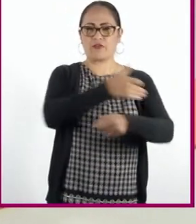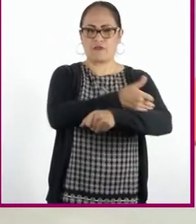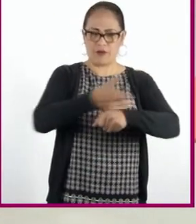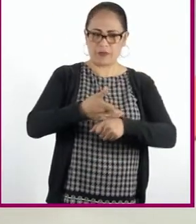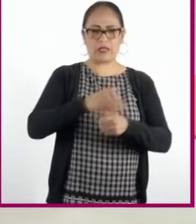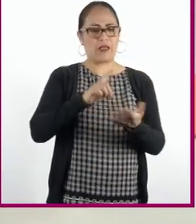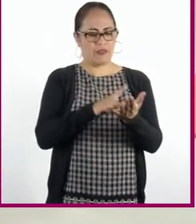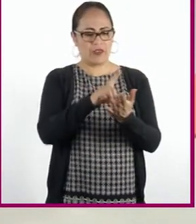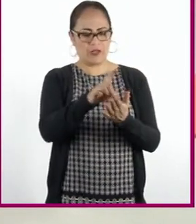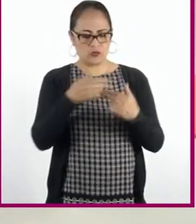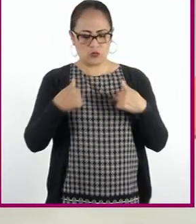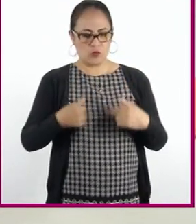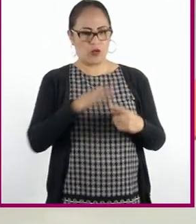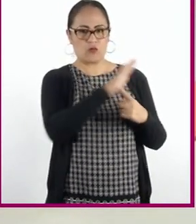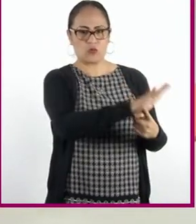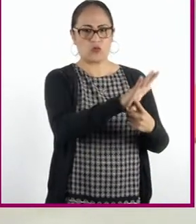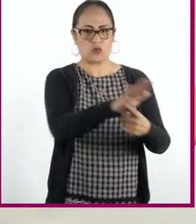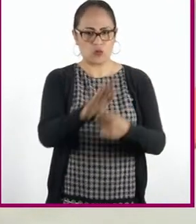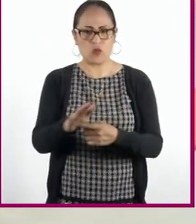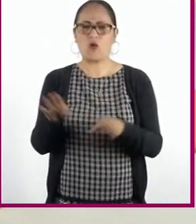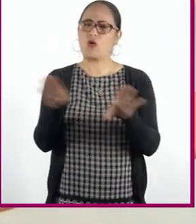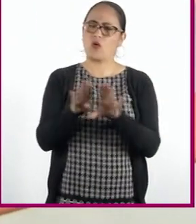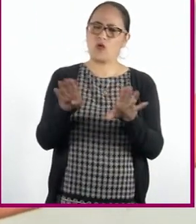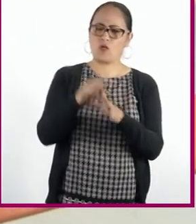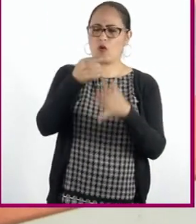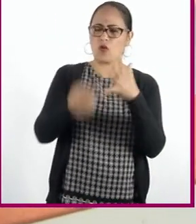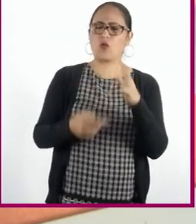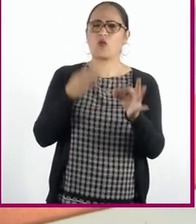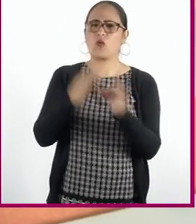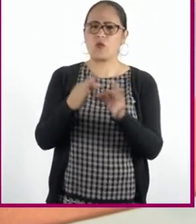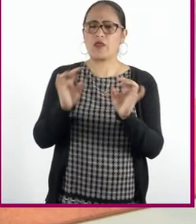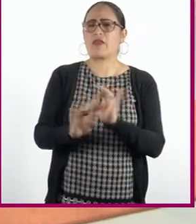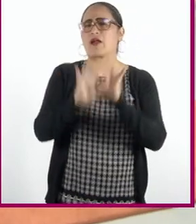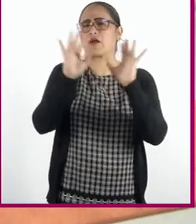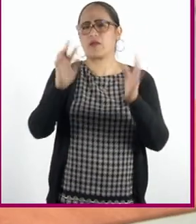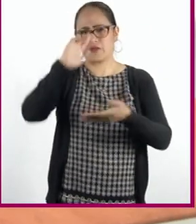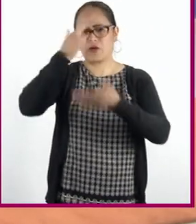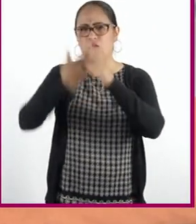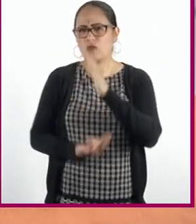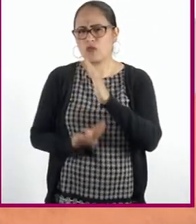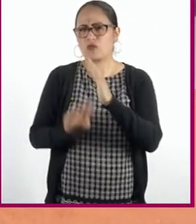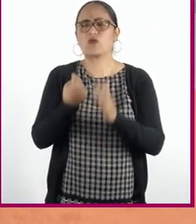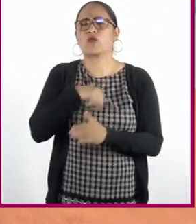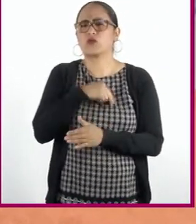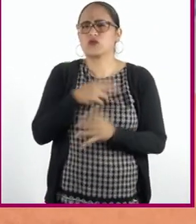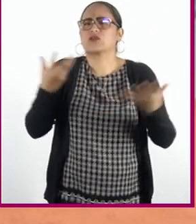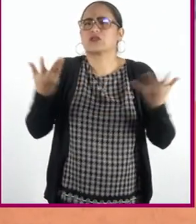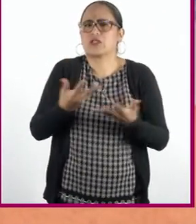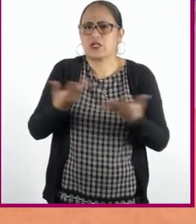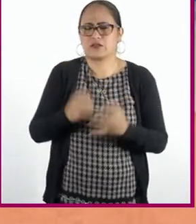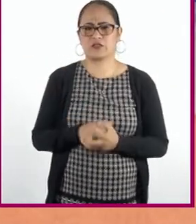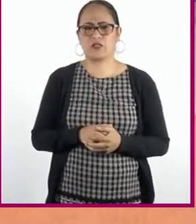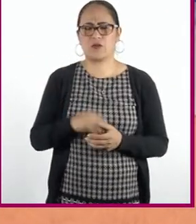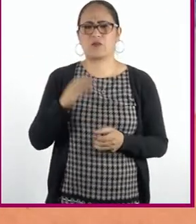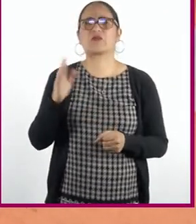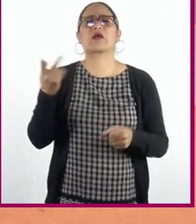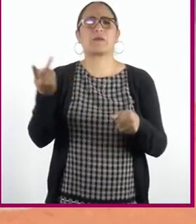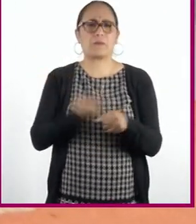derechos, saber cómo se ejercen, platicar cuando se violan nuestros derechos y por qué está